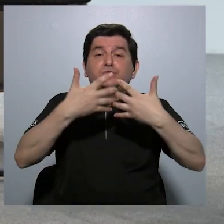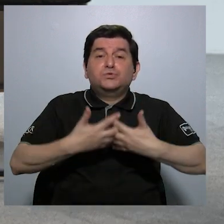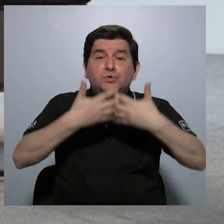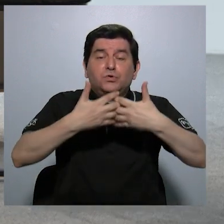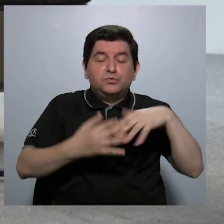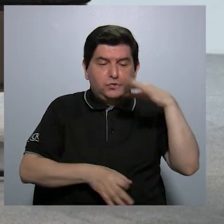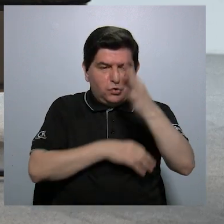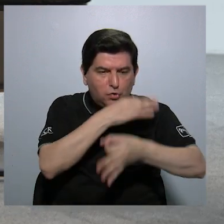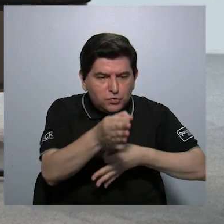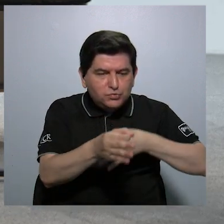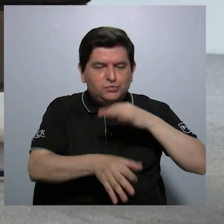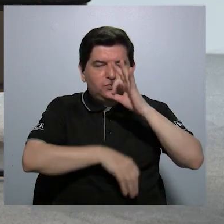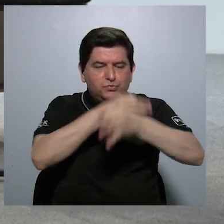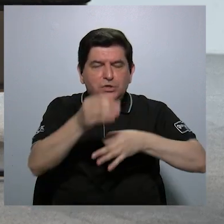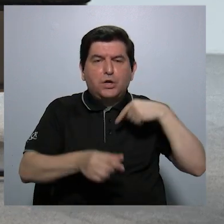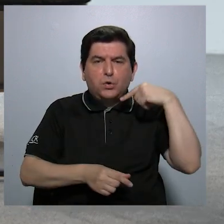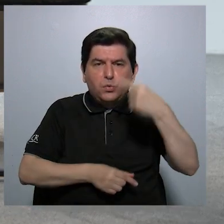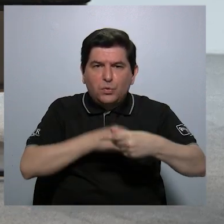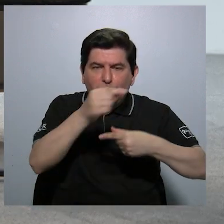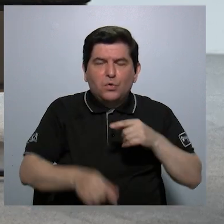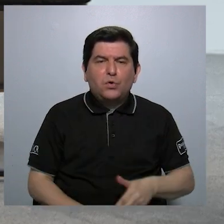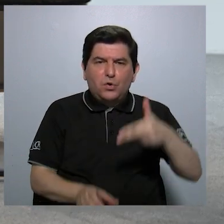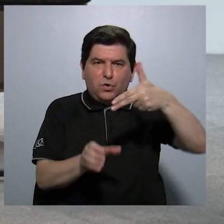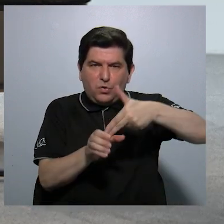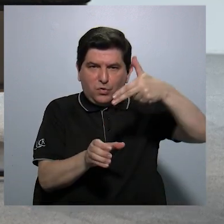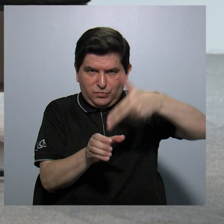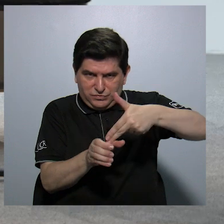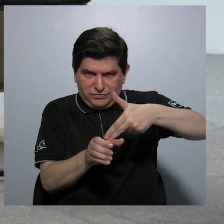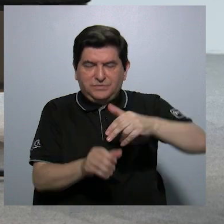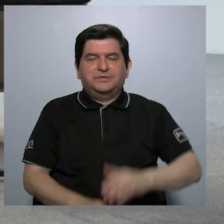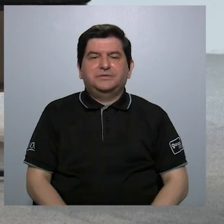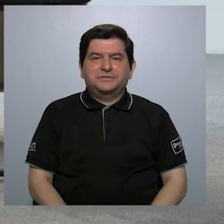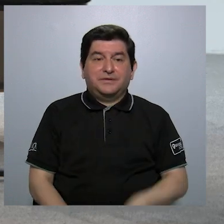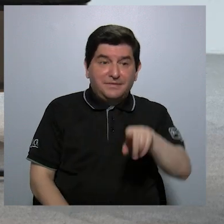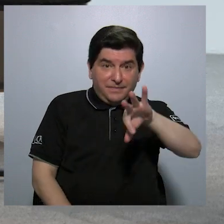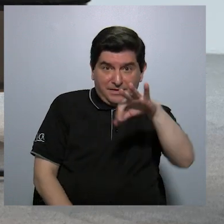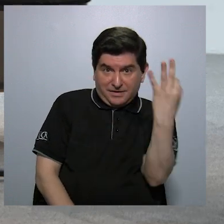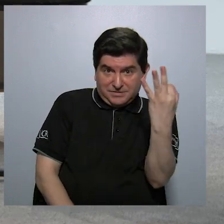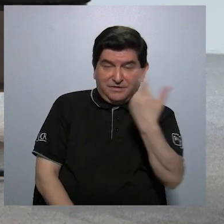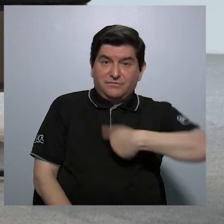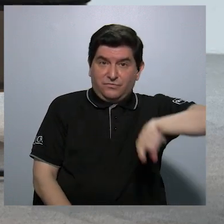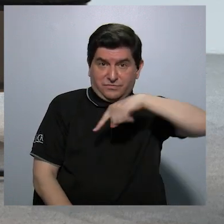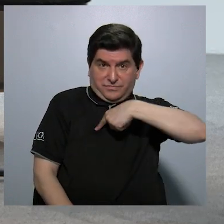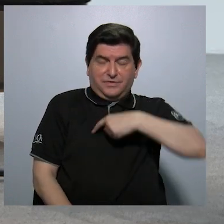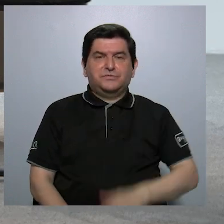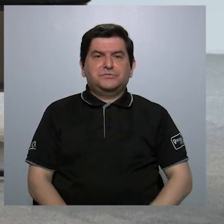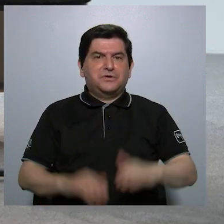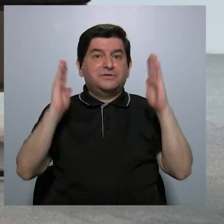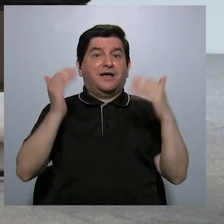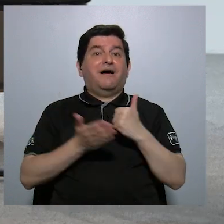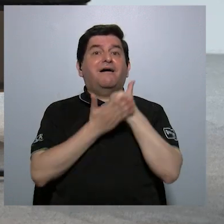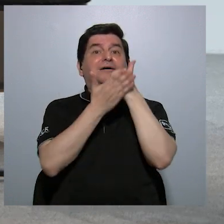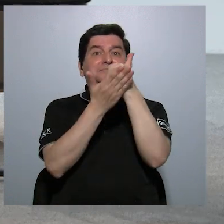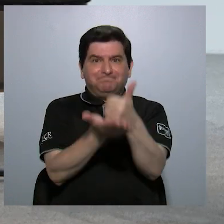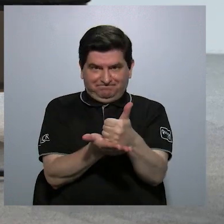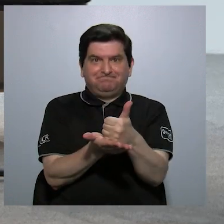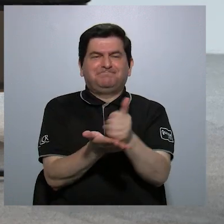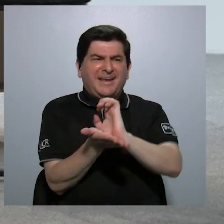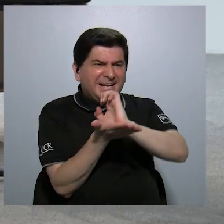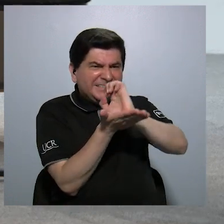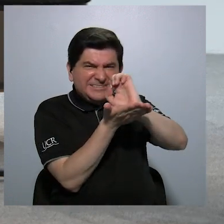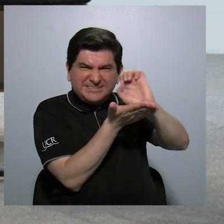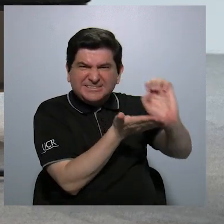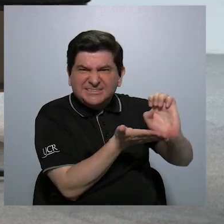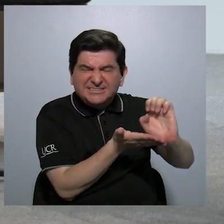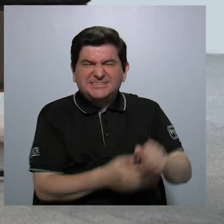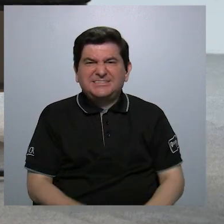puedan ir sustituyendo poco a poco esos combustibles de origen fósil. Con eso logramos una gran ayuda para